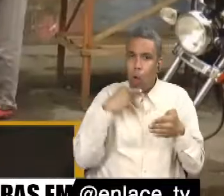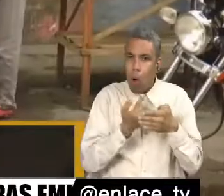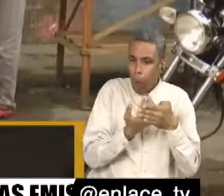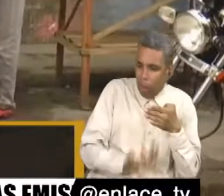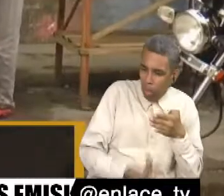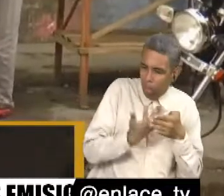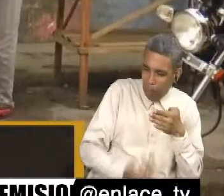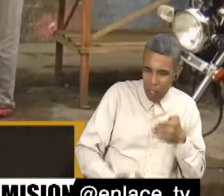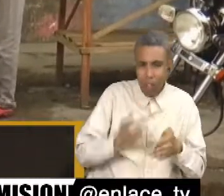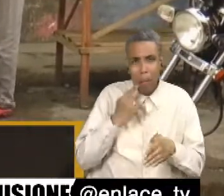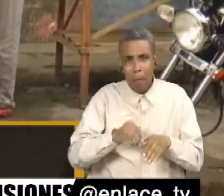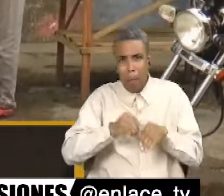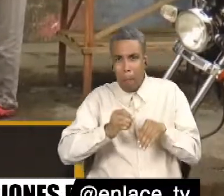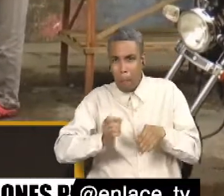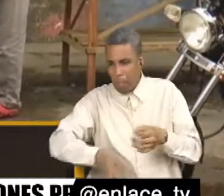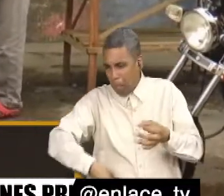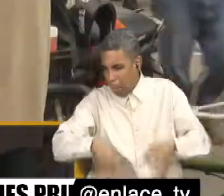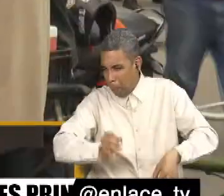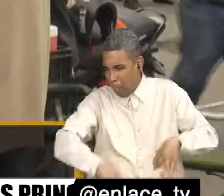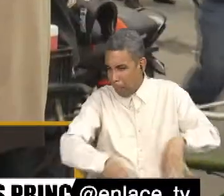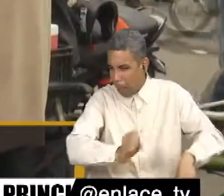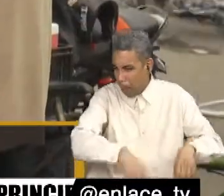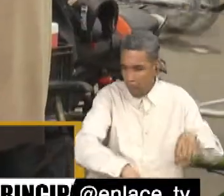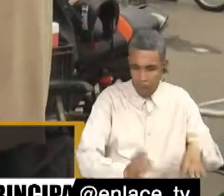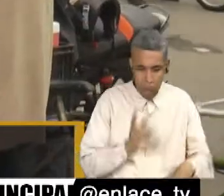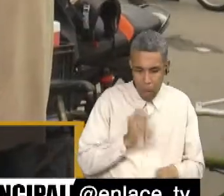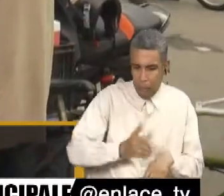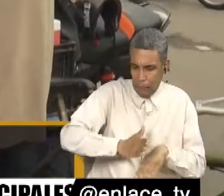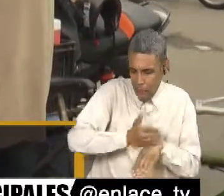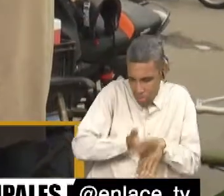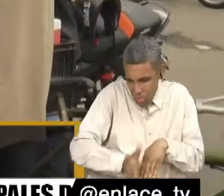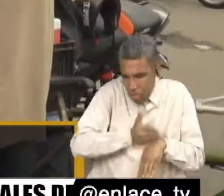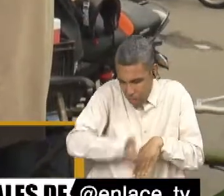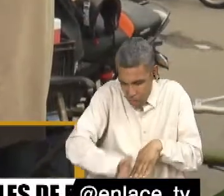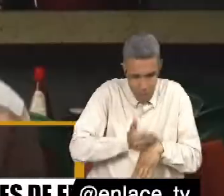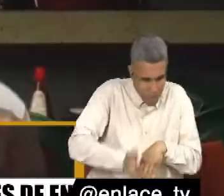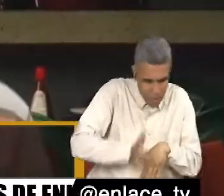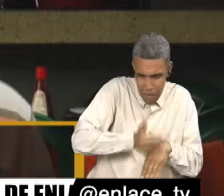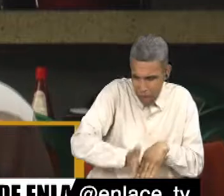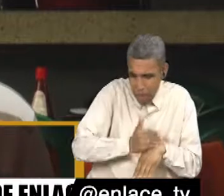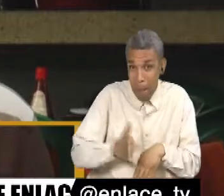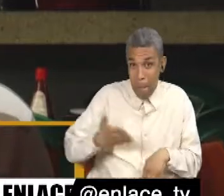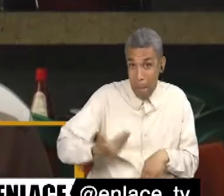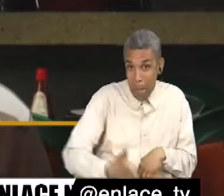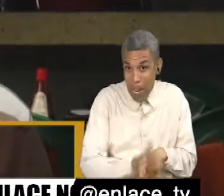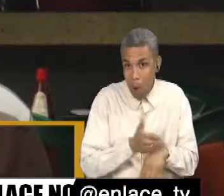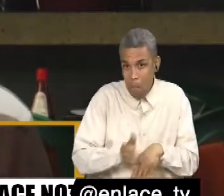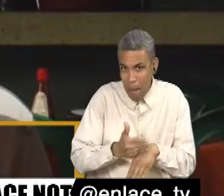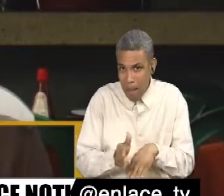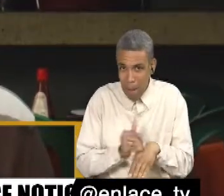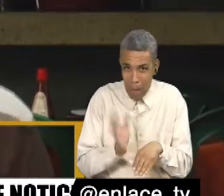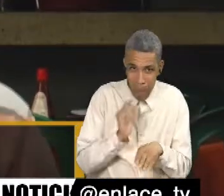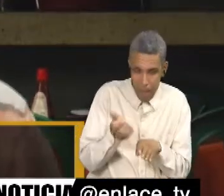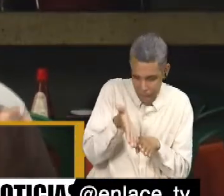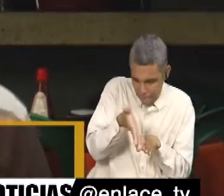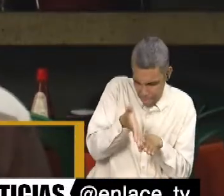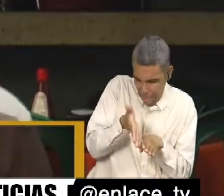seco, salado. Y empiezan a solearlo, en fin. Y en los malos olores que